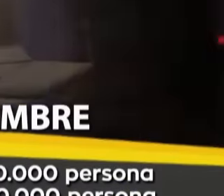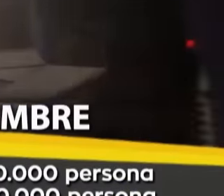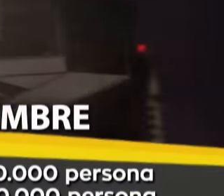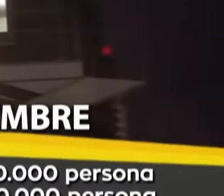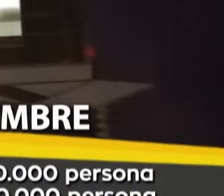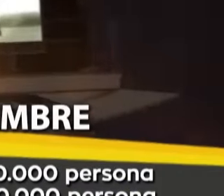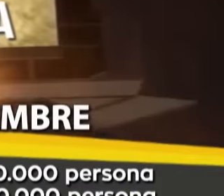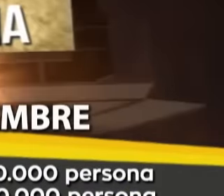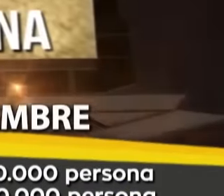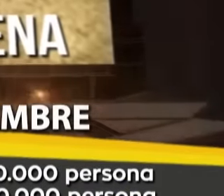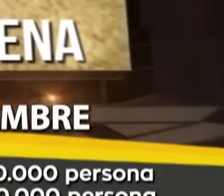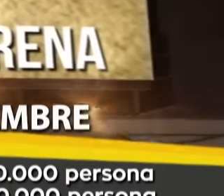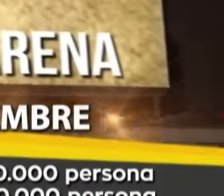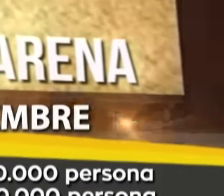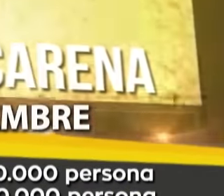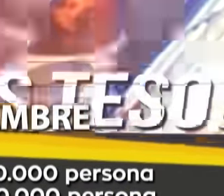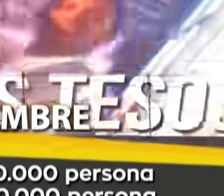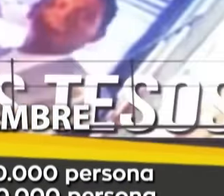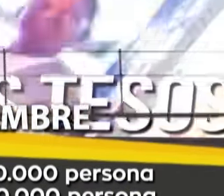Arena.